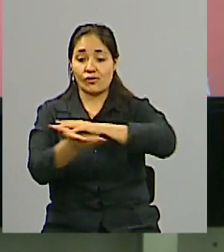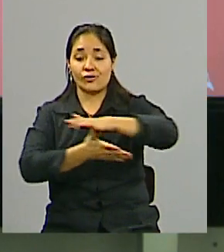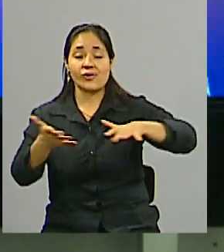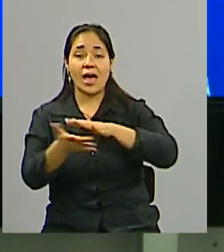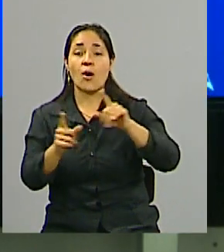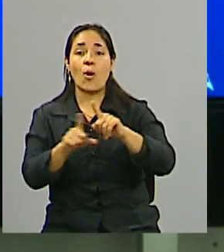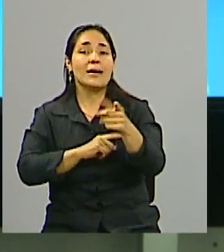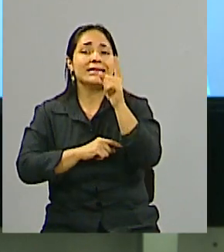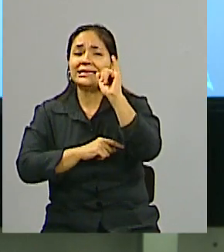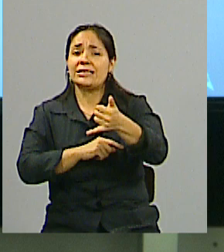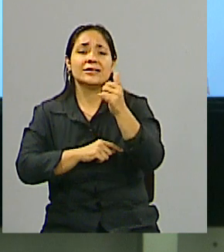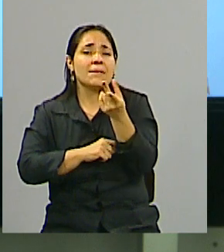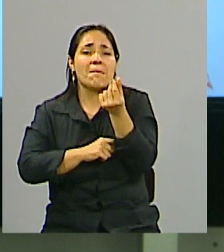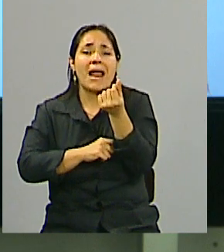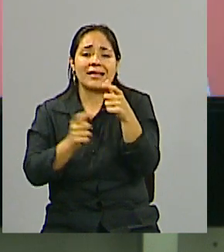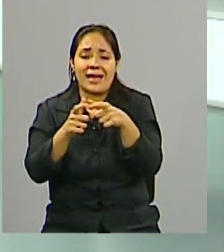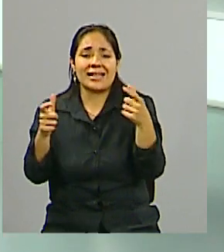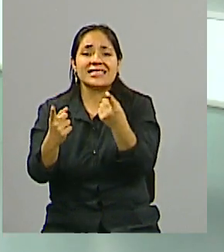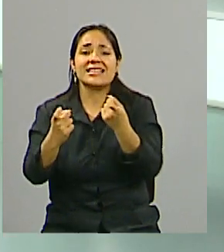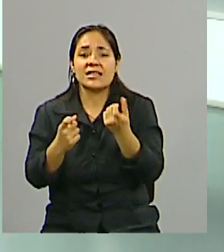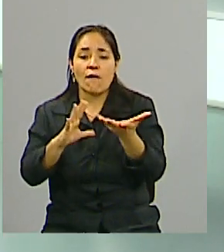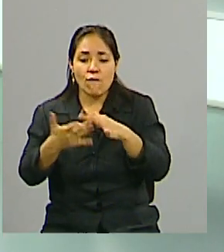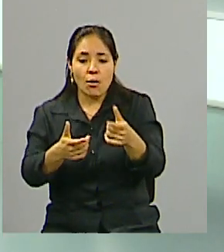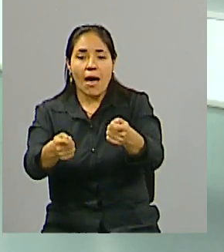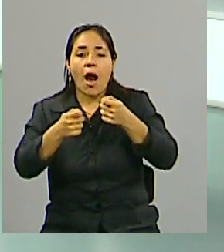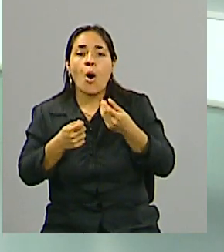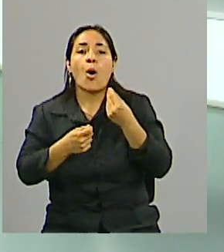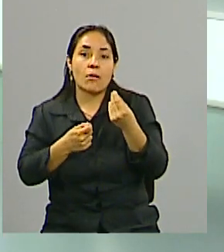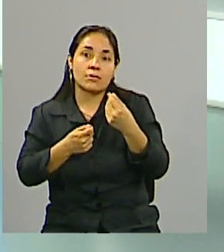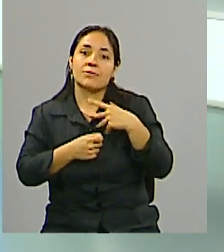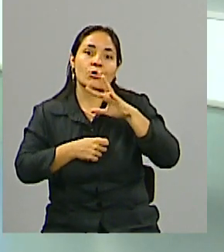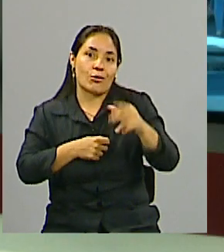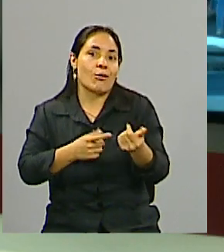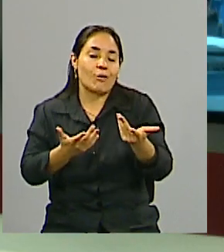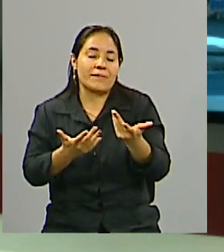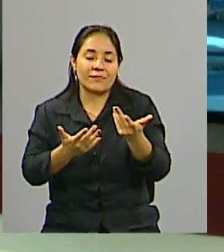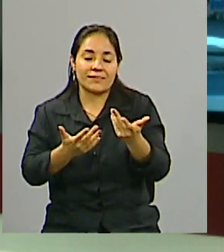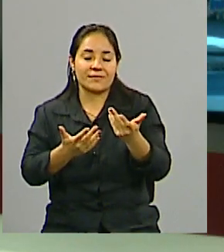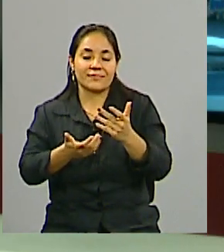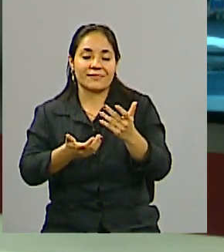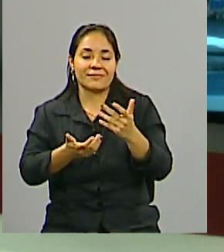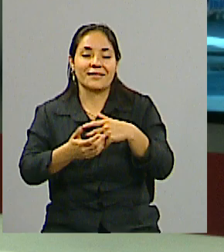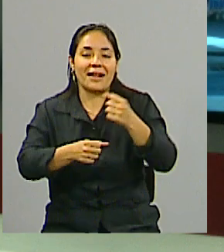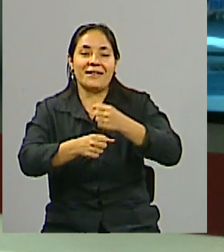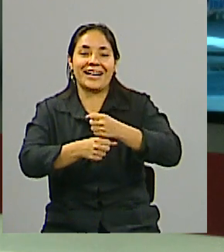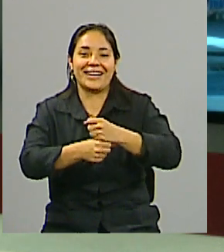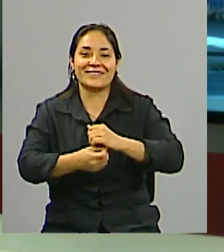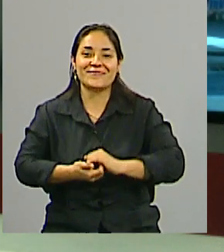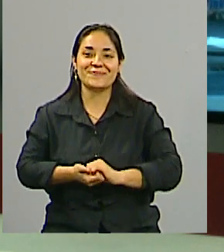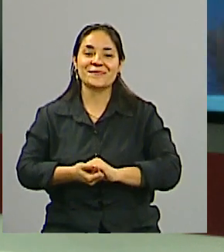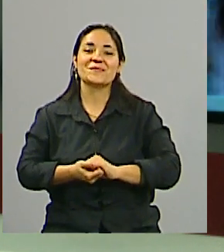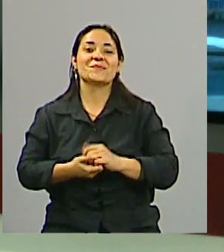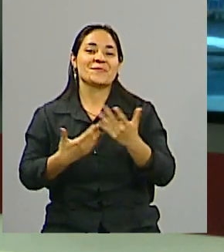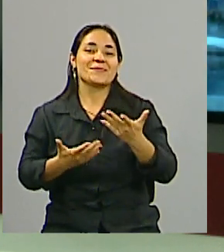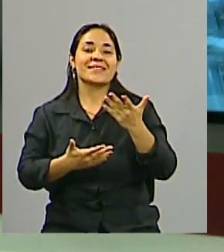es la moneda, y la única forma de obtenerla es a través de un empleo o de un trabajo. Muy bueno esa apreciación, Patricia, porque hay como un prejuicio,